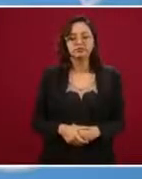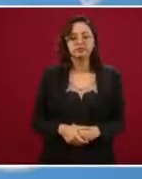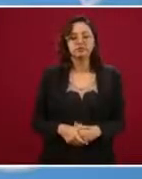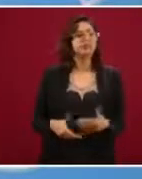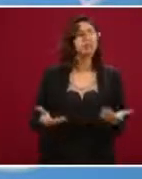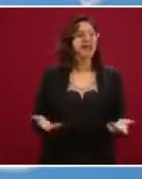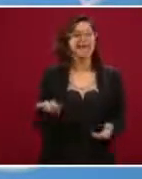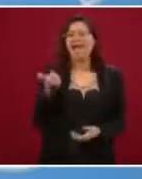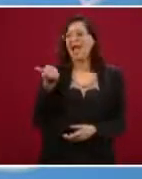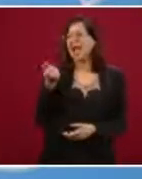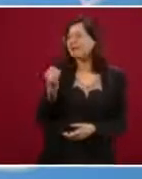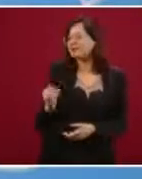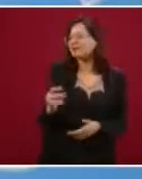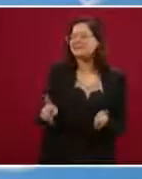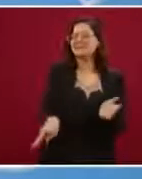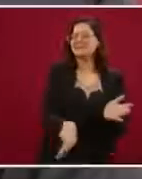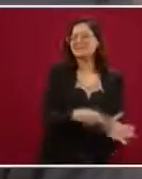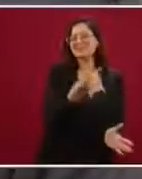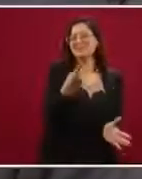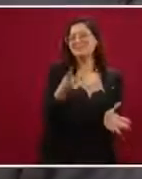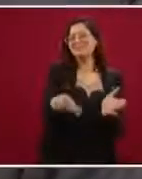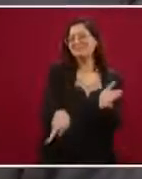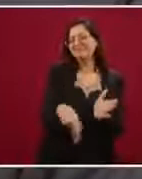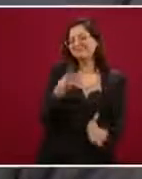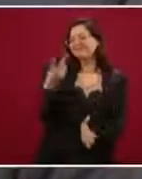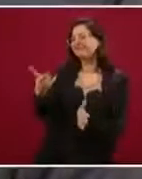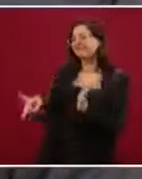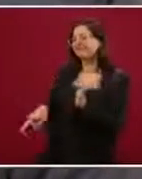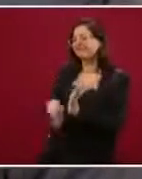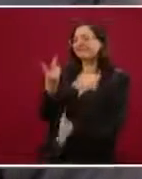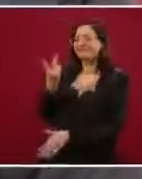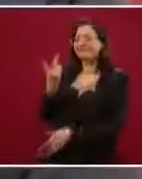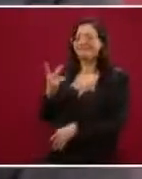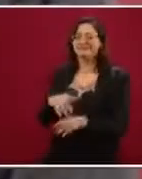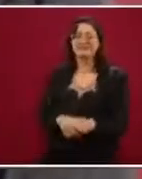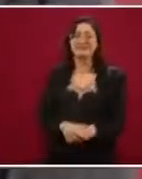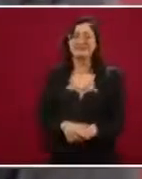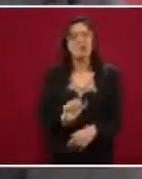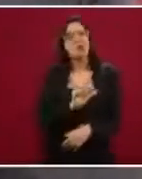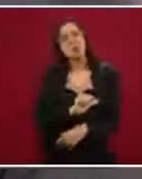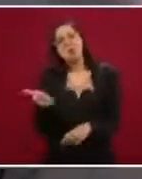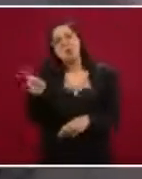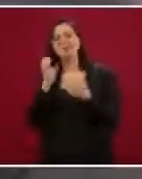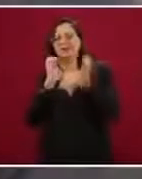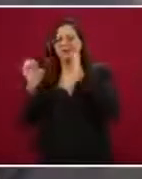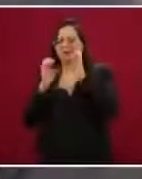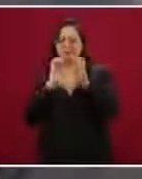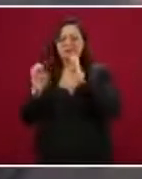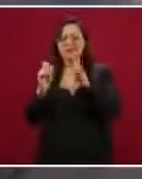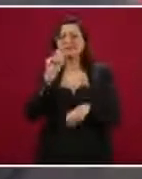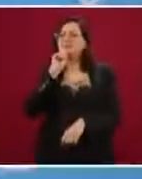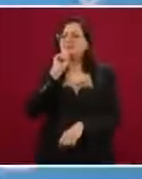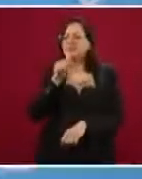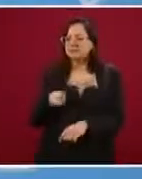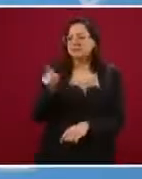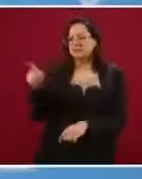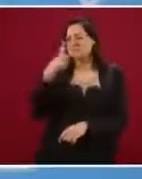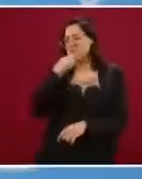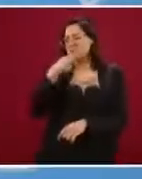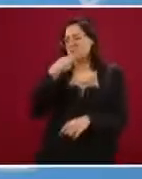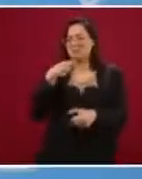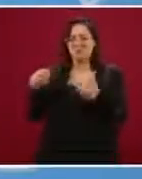Otras entrevistas que me hacían, una vez me hicieron una también, un periodista